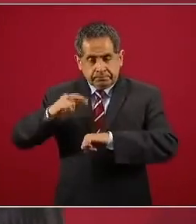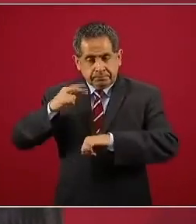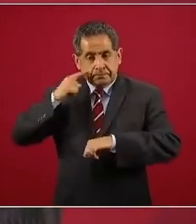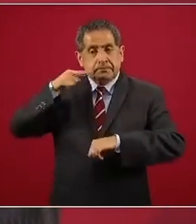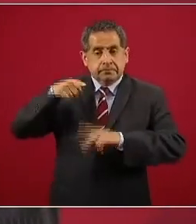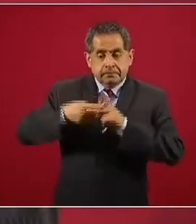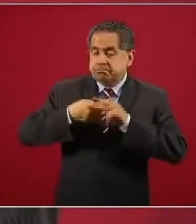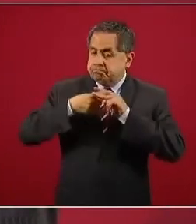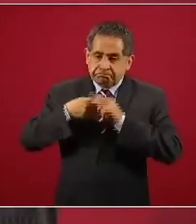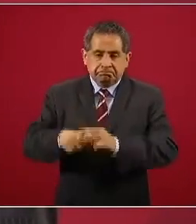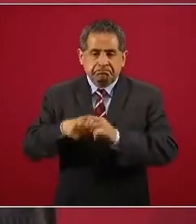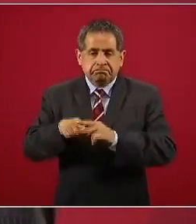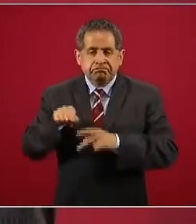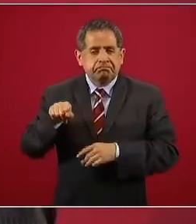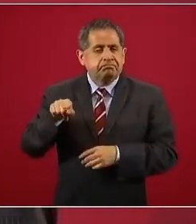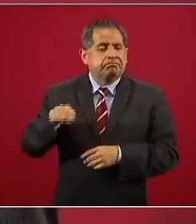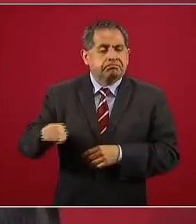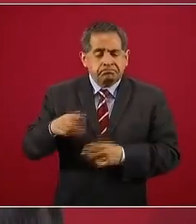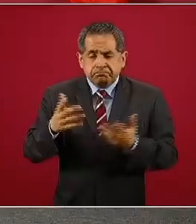abre una